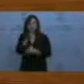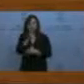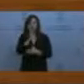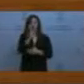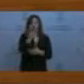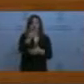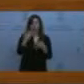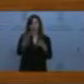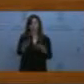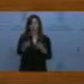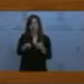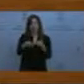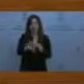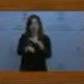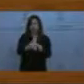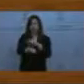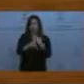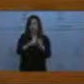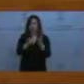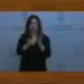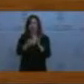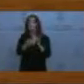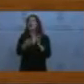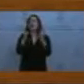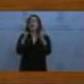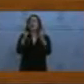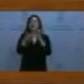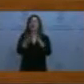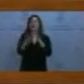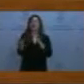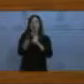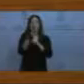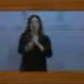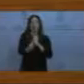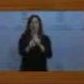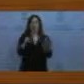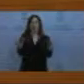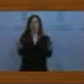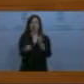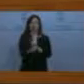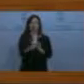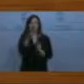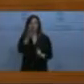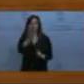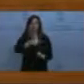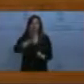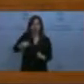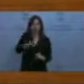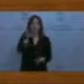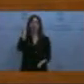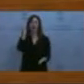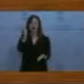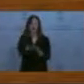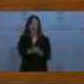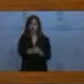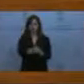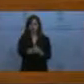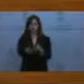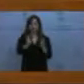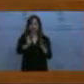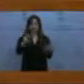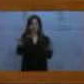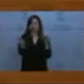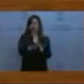ni la calidad del sistema educativo que se está planificando, más bien al contrario. Por eso nosotros apostamos por exactamente lo